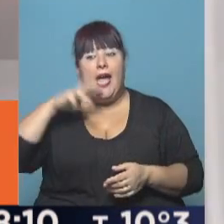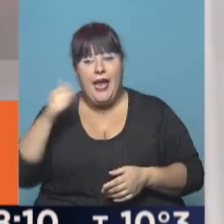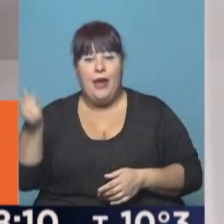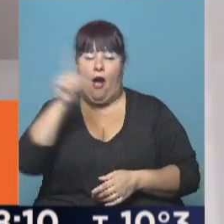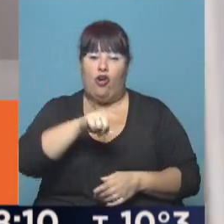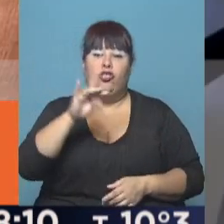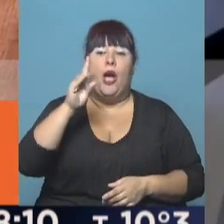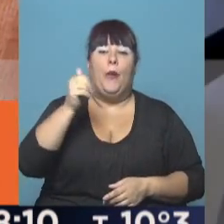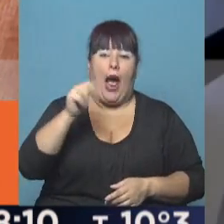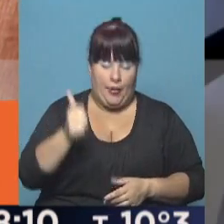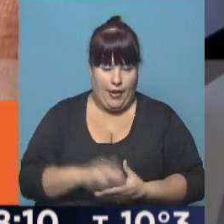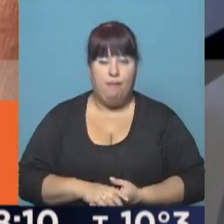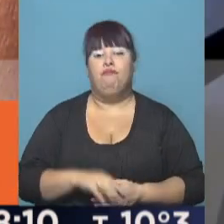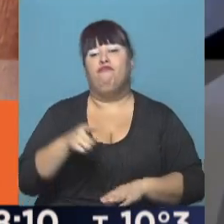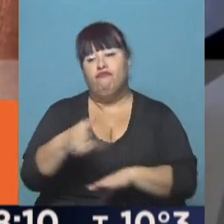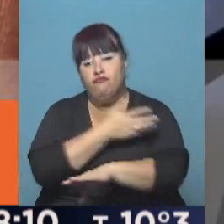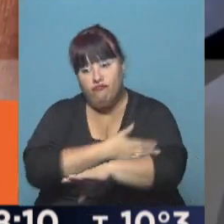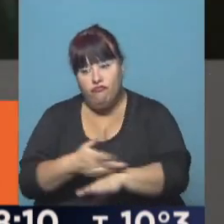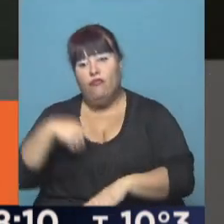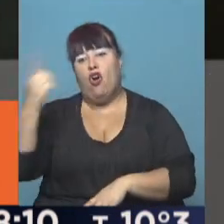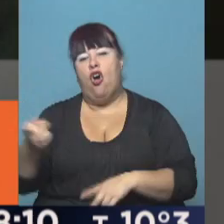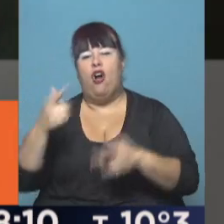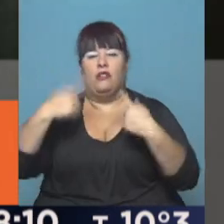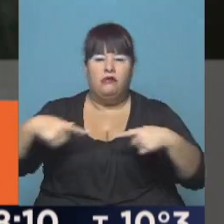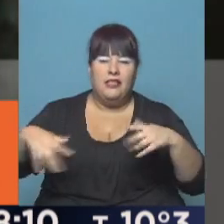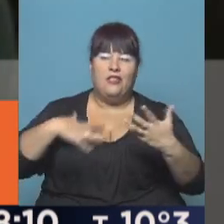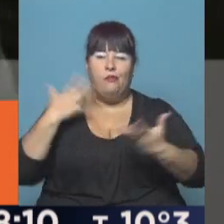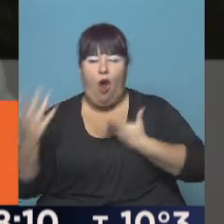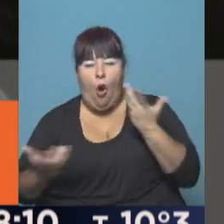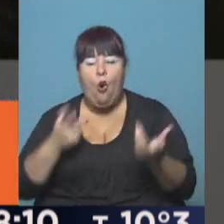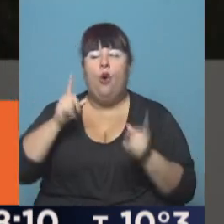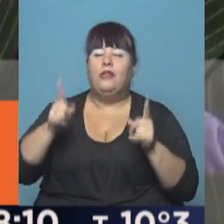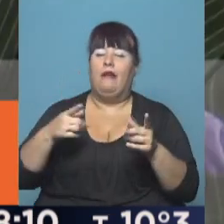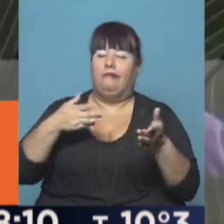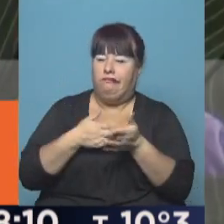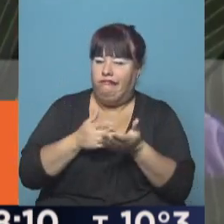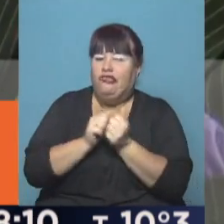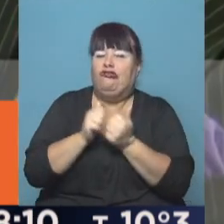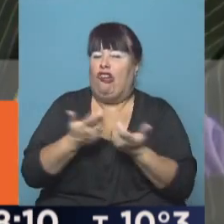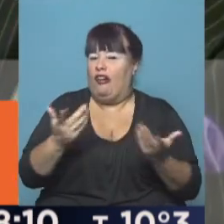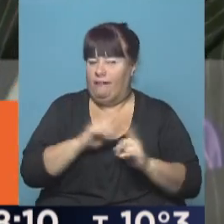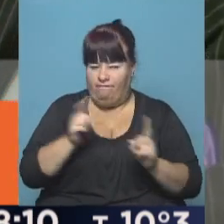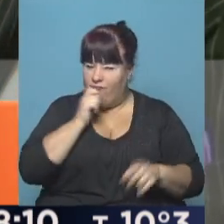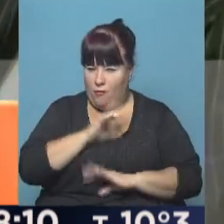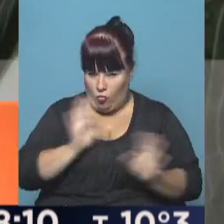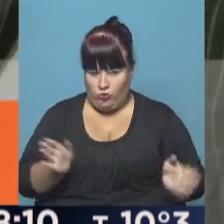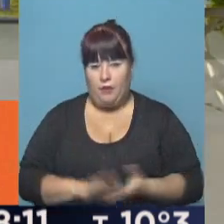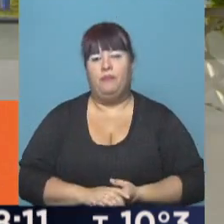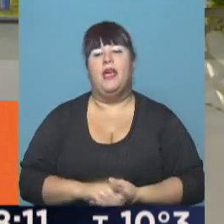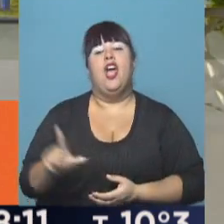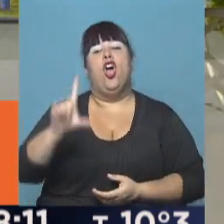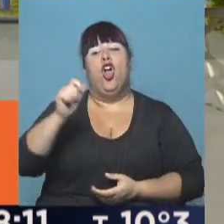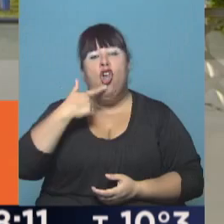barba de lombardo allí se va a sumar un chamán escenas sensuales y un guión tan trabado como el de su protagonista no me gustó los